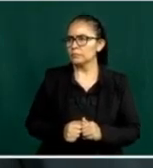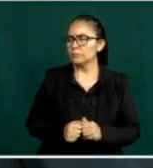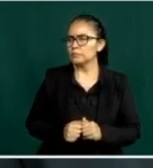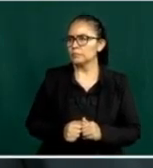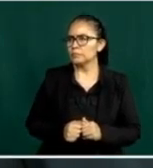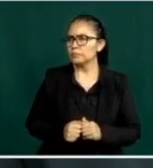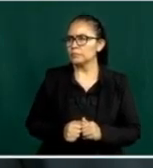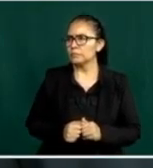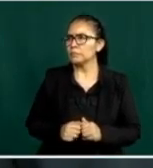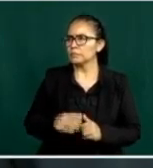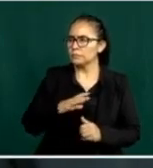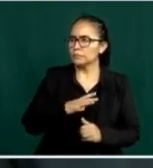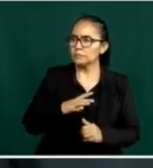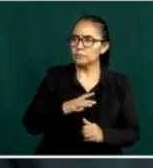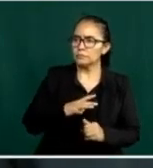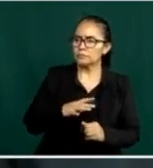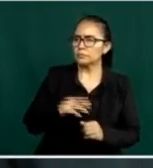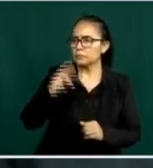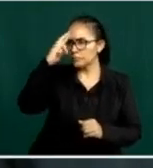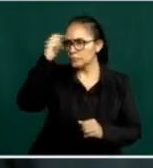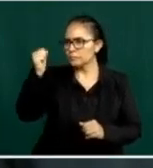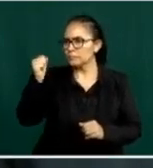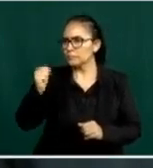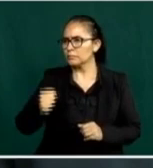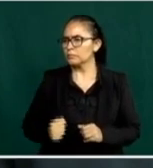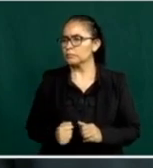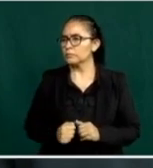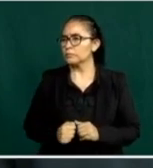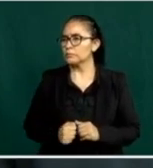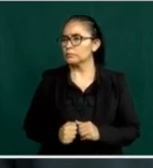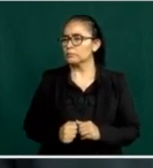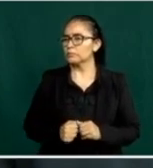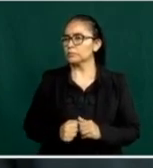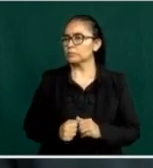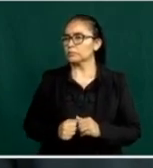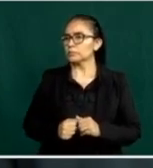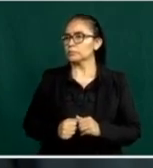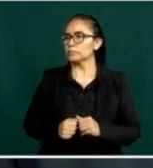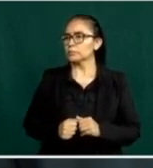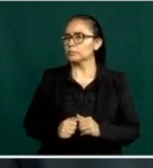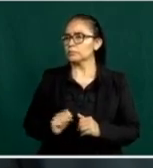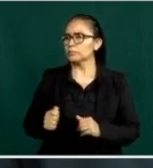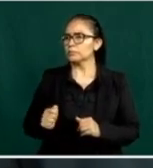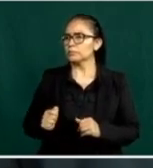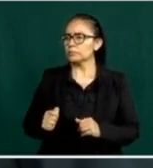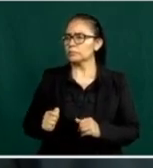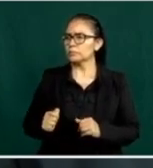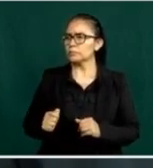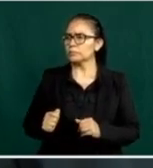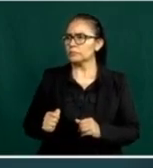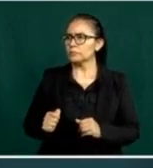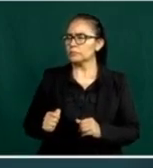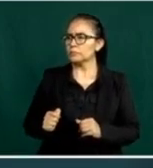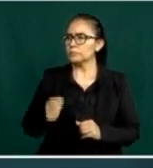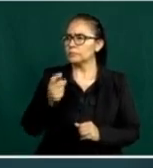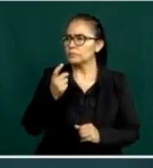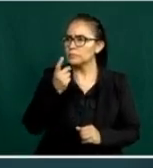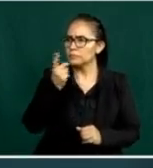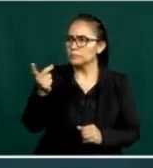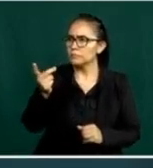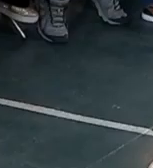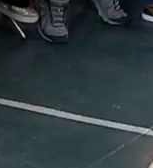de la 13ª zona militar desde Tepic, Nayarit, dijo que no está descartada la amnistía para algunos sectores, pero está en